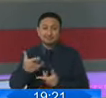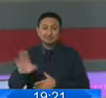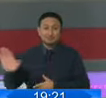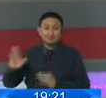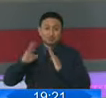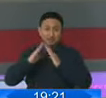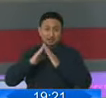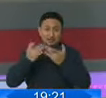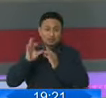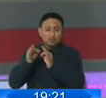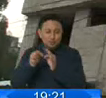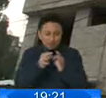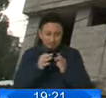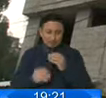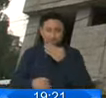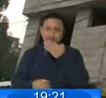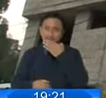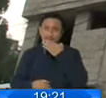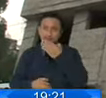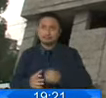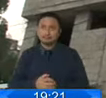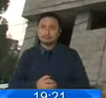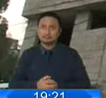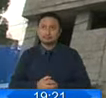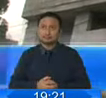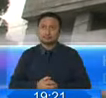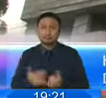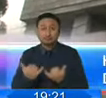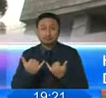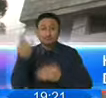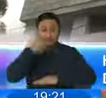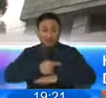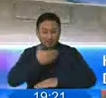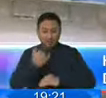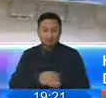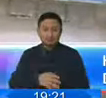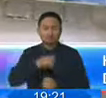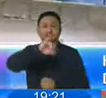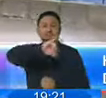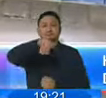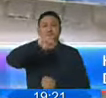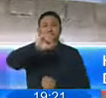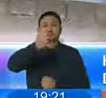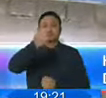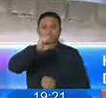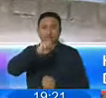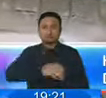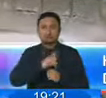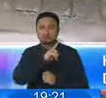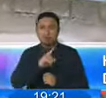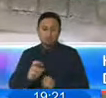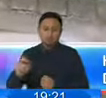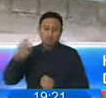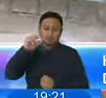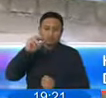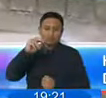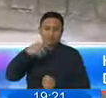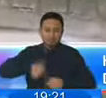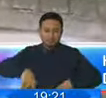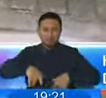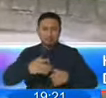del tercer piso. Aprovechando que el día en algo mejoró, José Freddy Salinas subió a la terraza para poner en orden algunas cosas